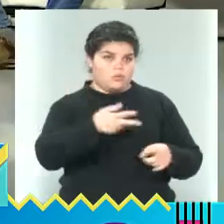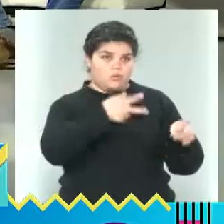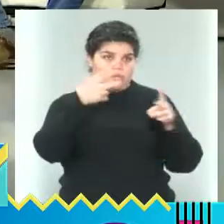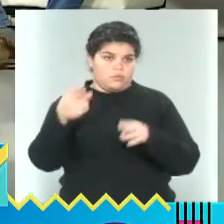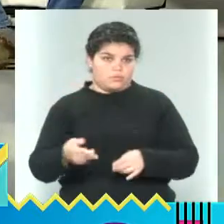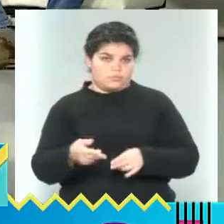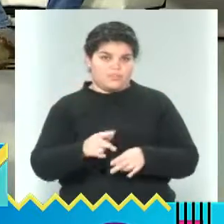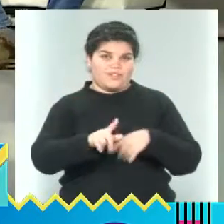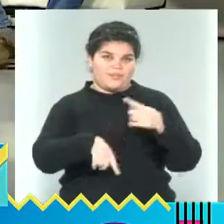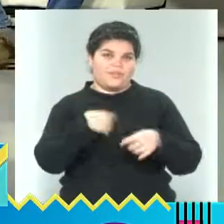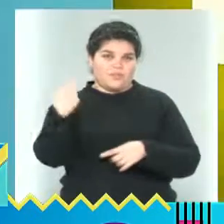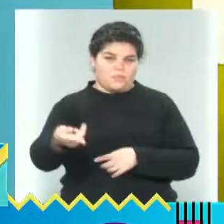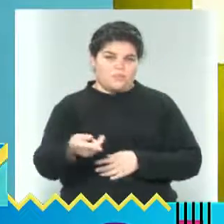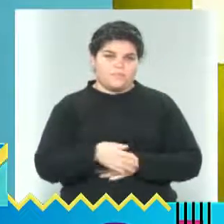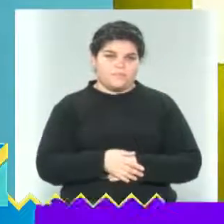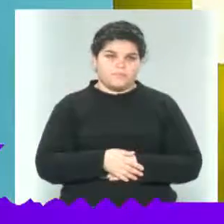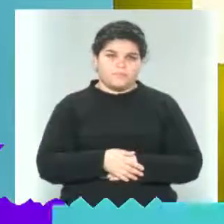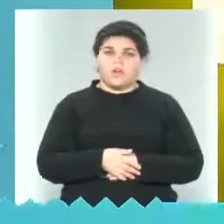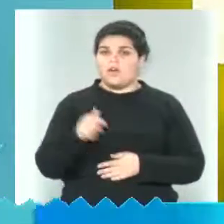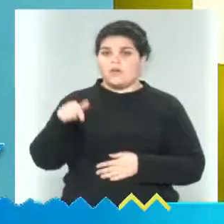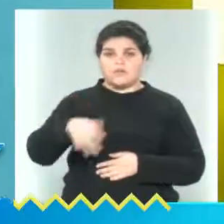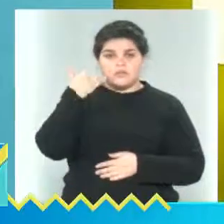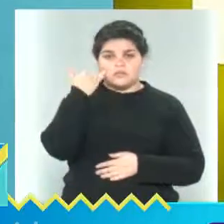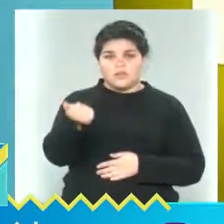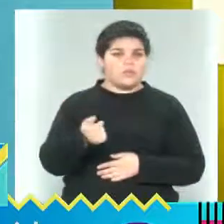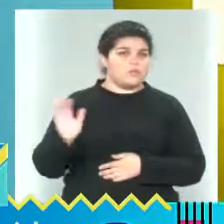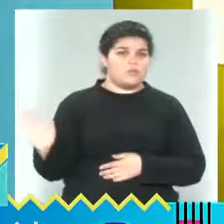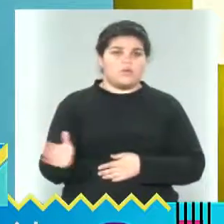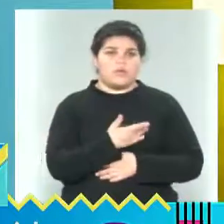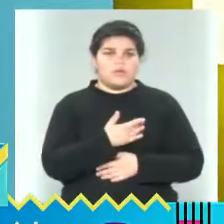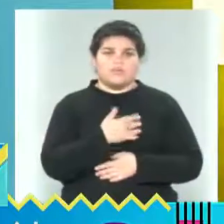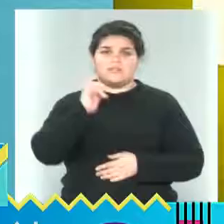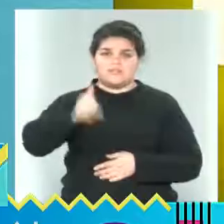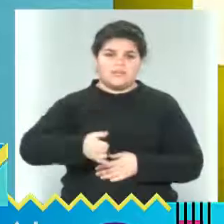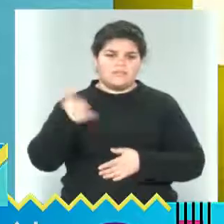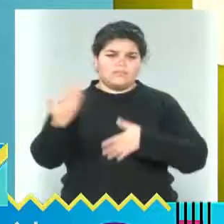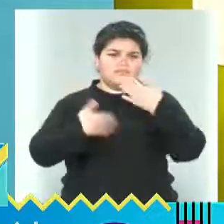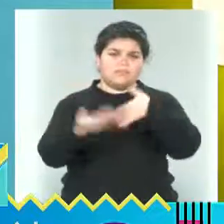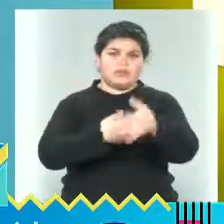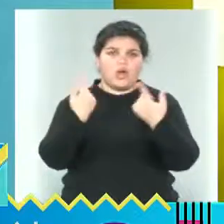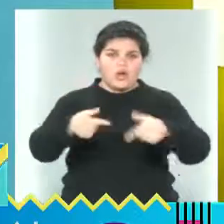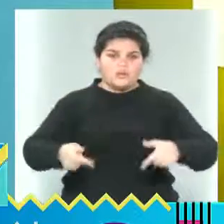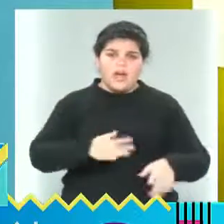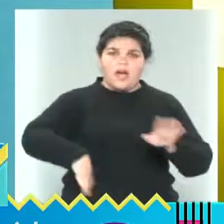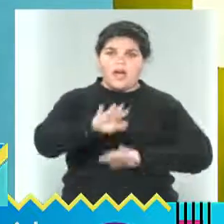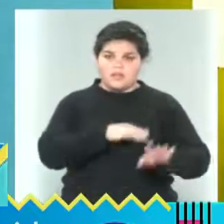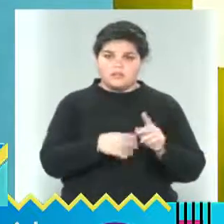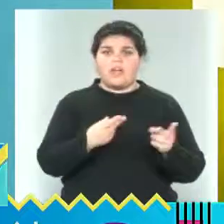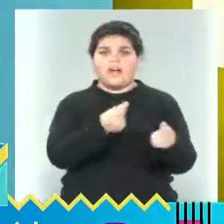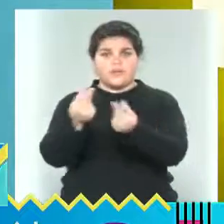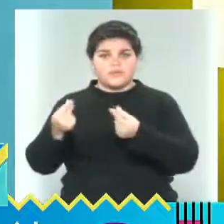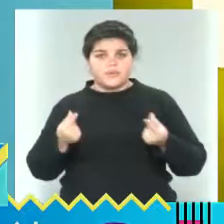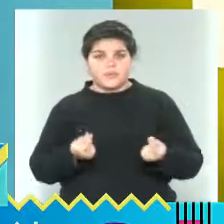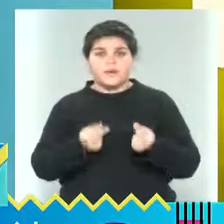las que hay que hacer? Lo hemos visto, todo genera un impacto a diario, cada cosa que hacemos, cada cosa que consumimos, genera